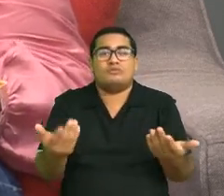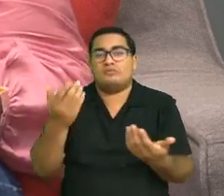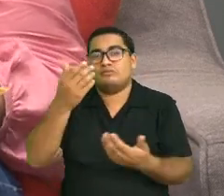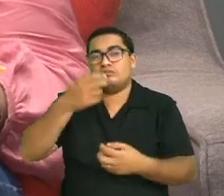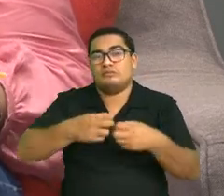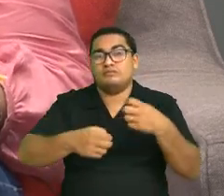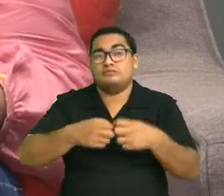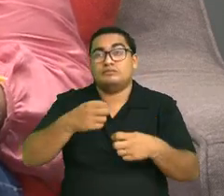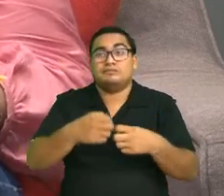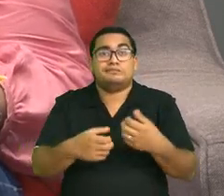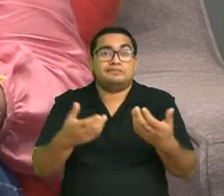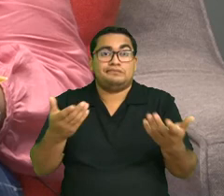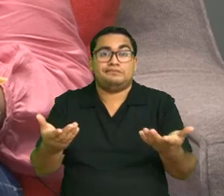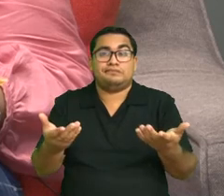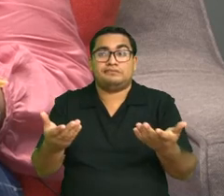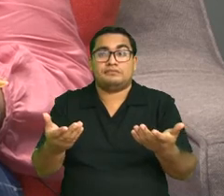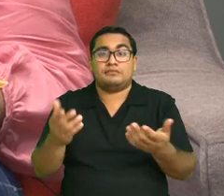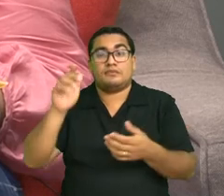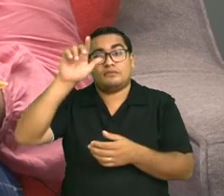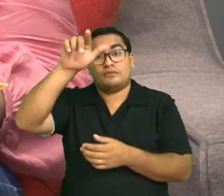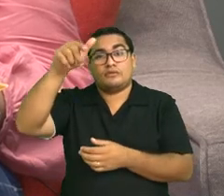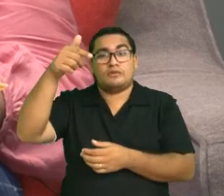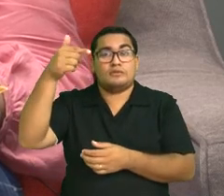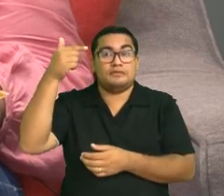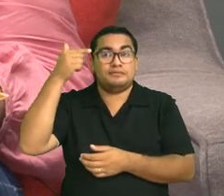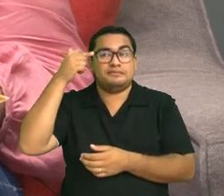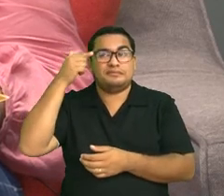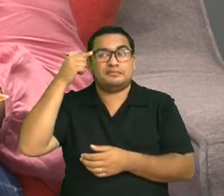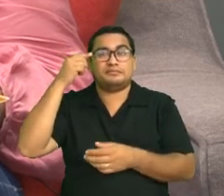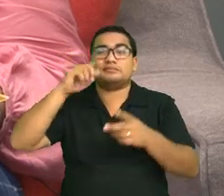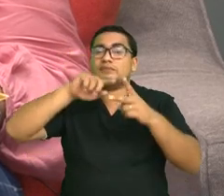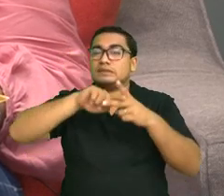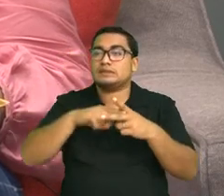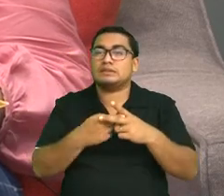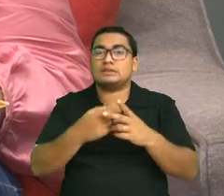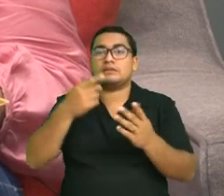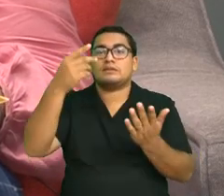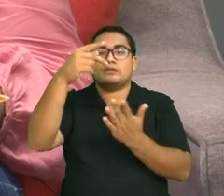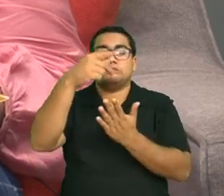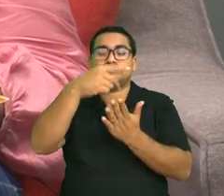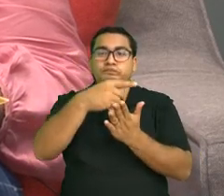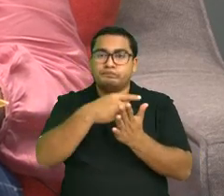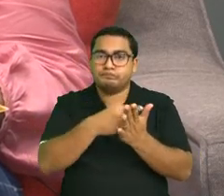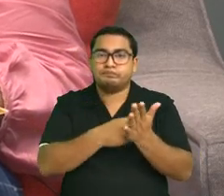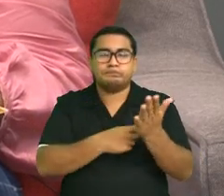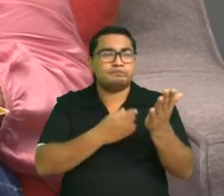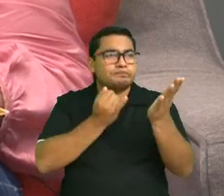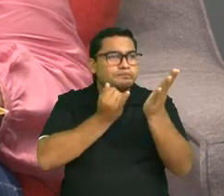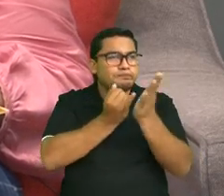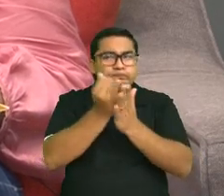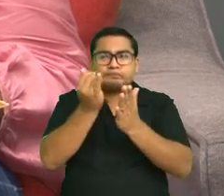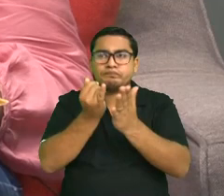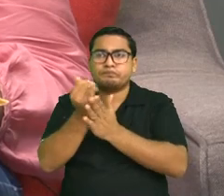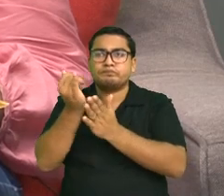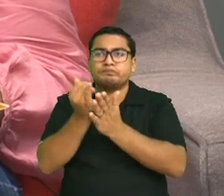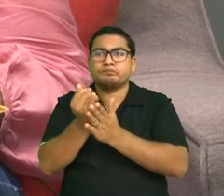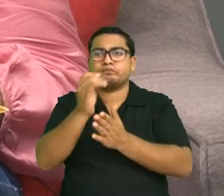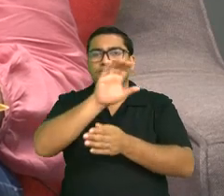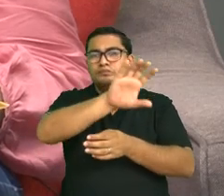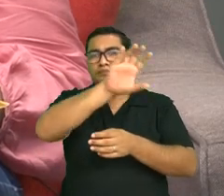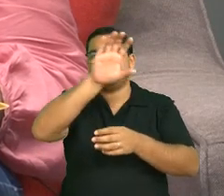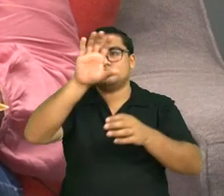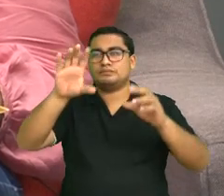salud. Y es cuando nuestro gobierno inicia un proyecto, un estudio diagnóstico que dura